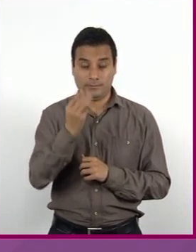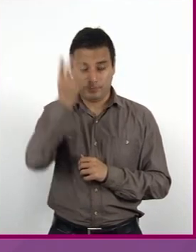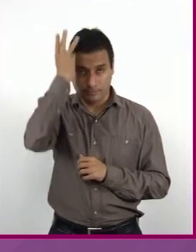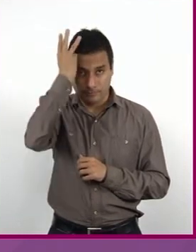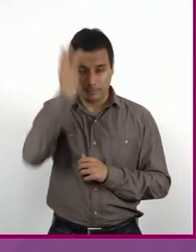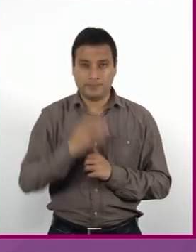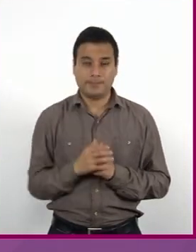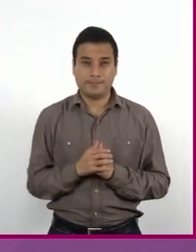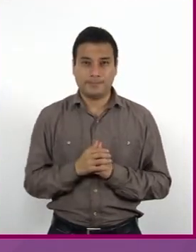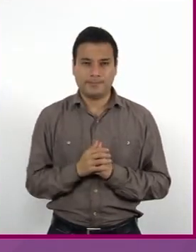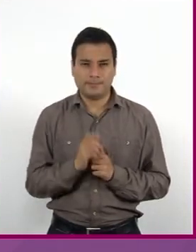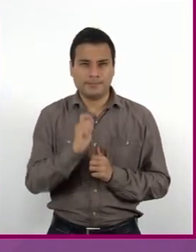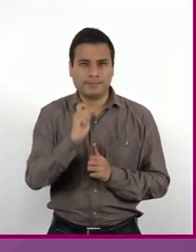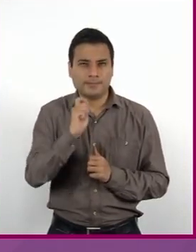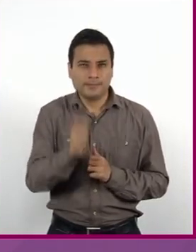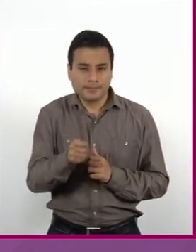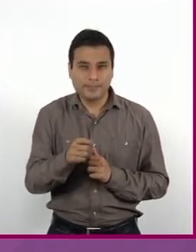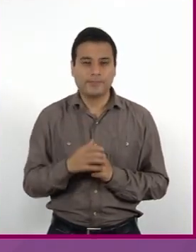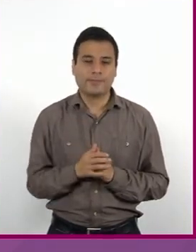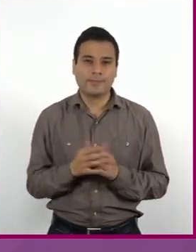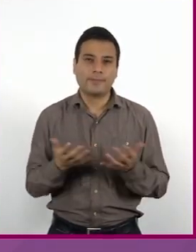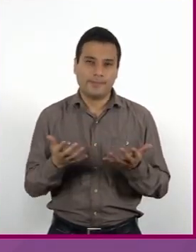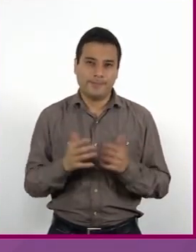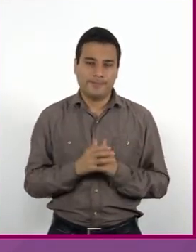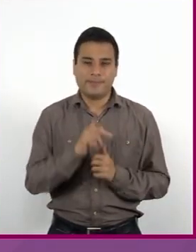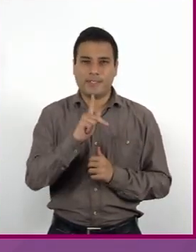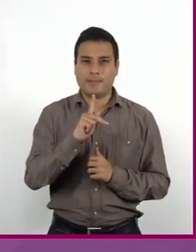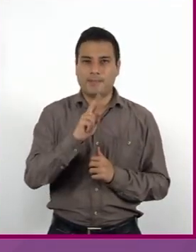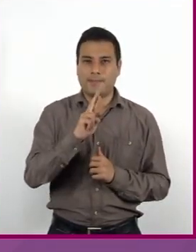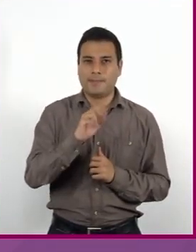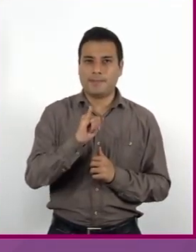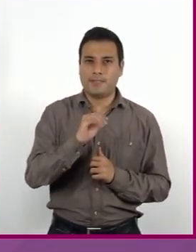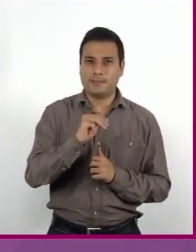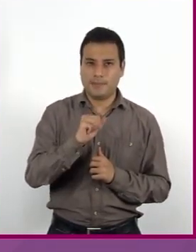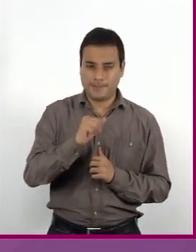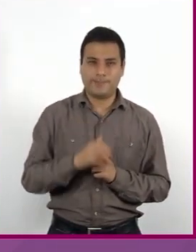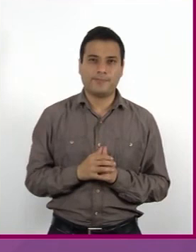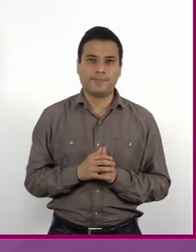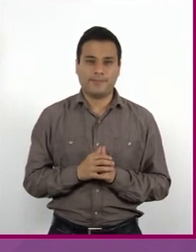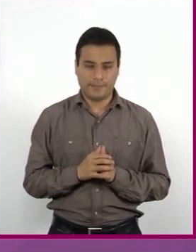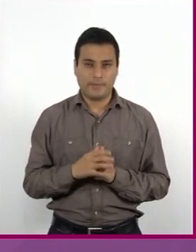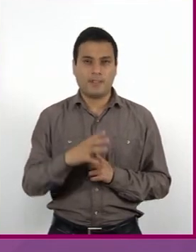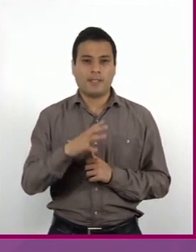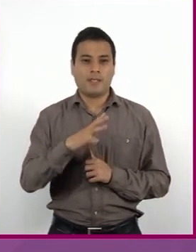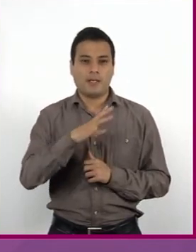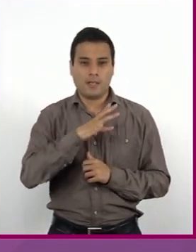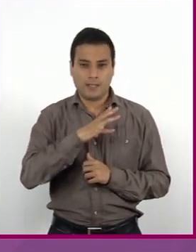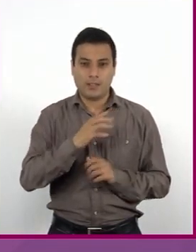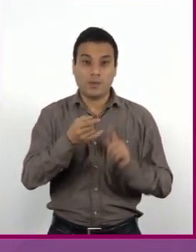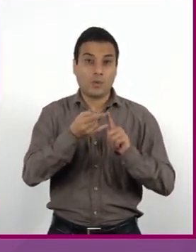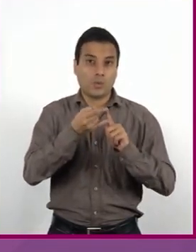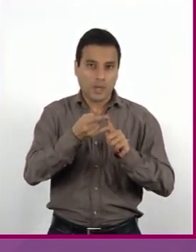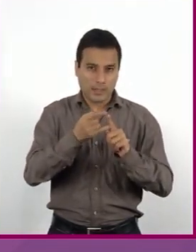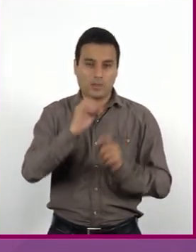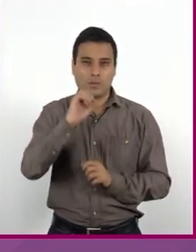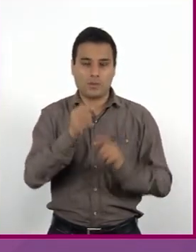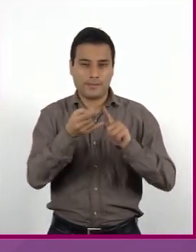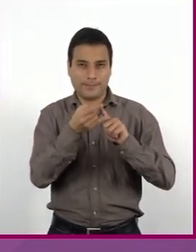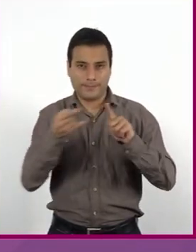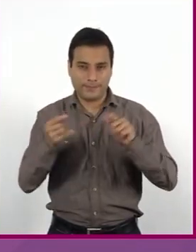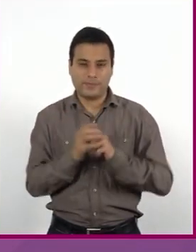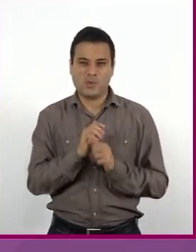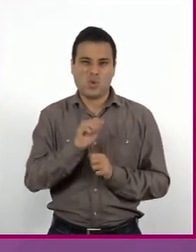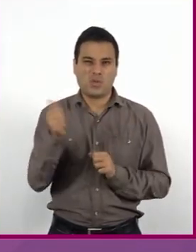cúbicos. Se trata de un prisma recto de base cuadrangular y un prisma de base rectangular. Las